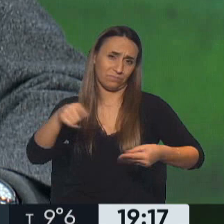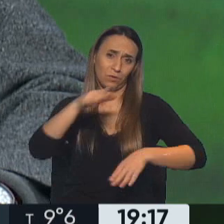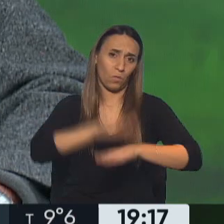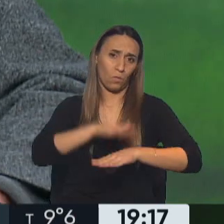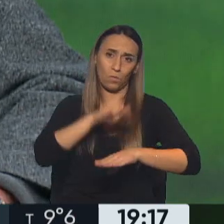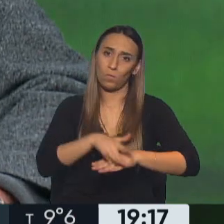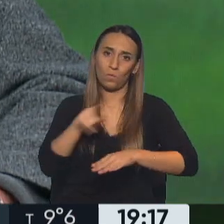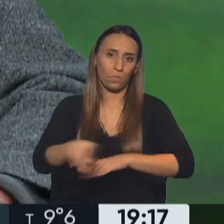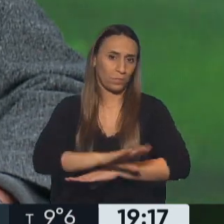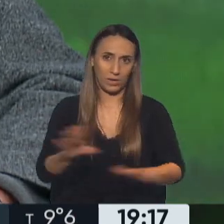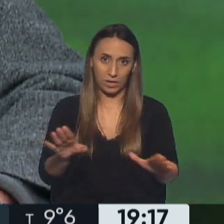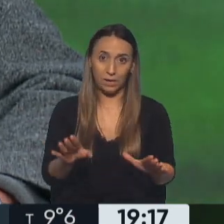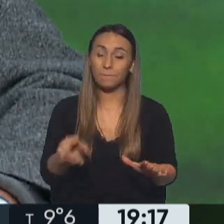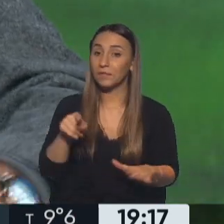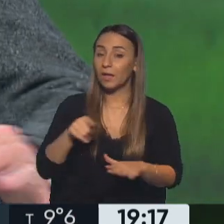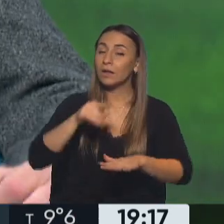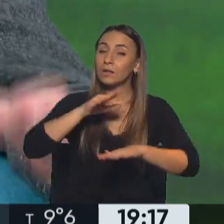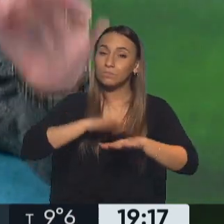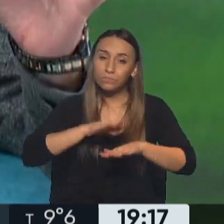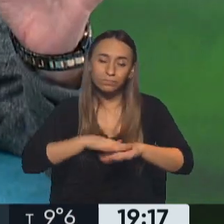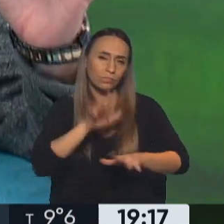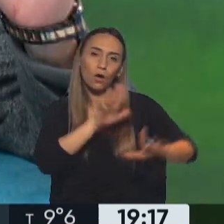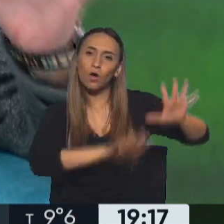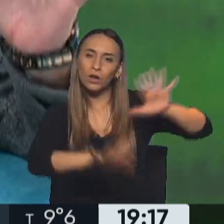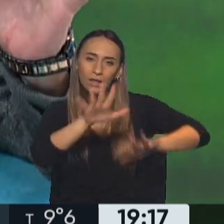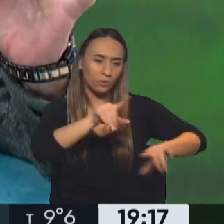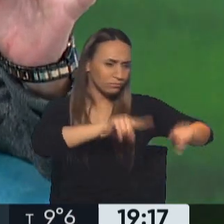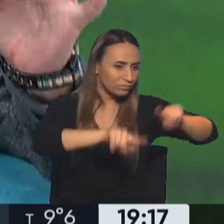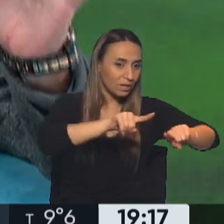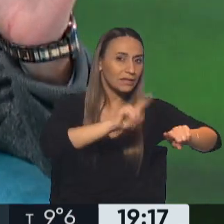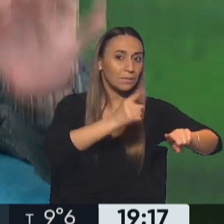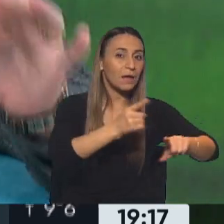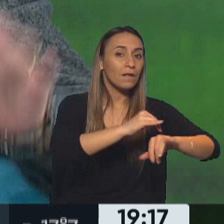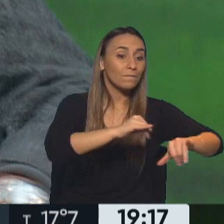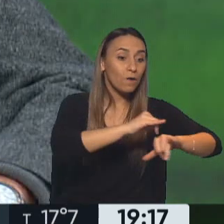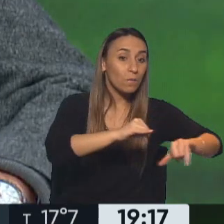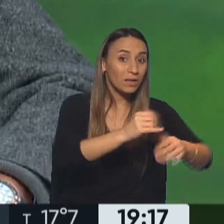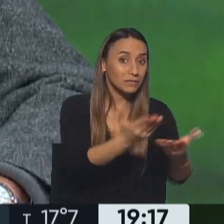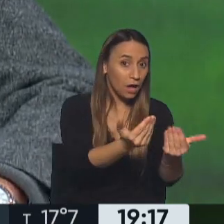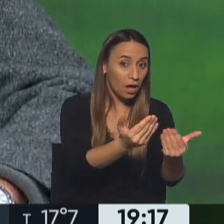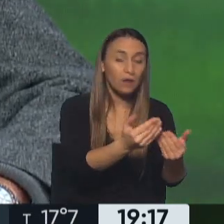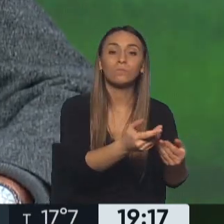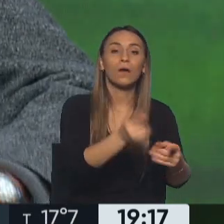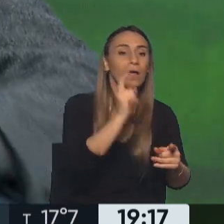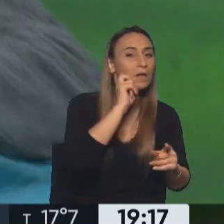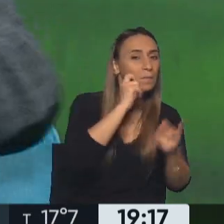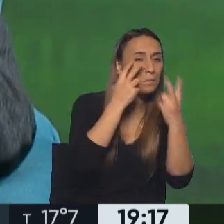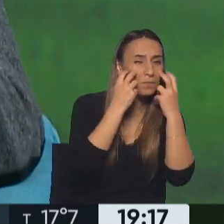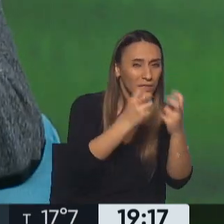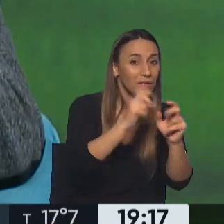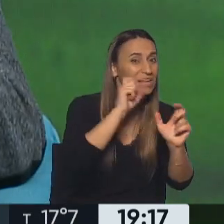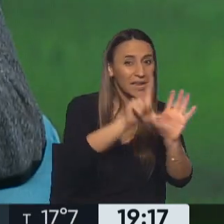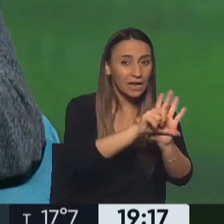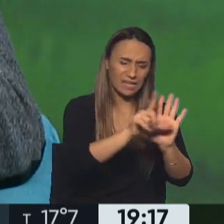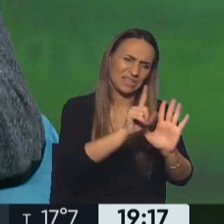fue instructor y usuario de esa acción de espionaje de gas que además es